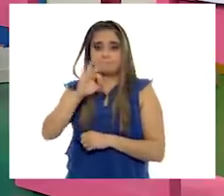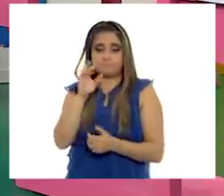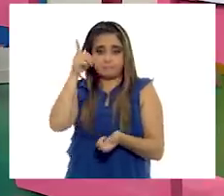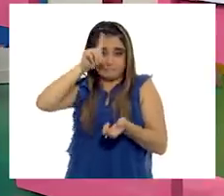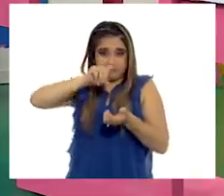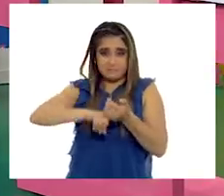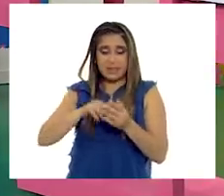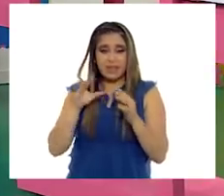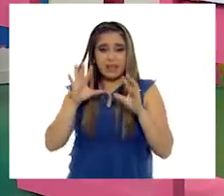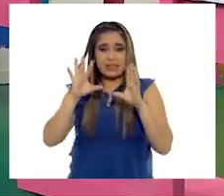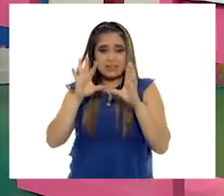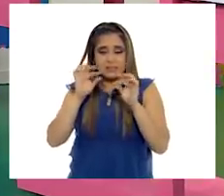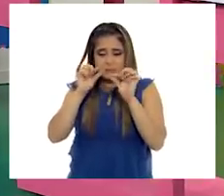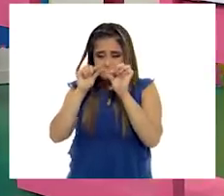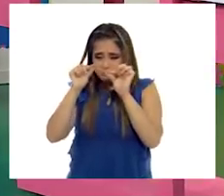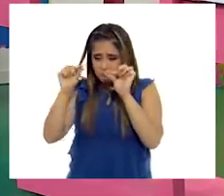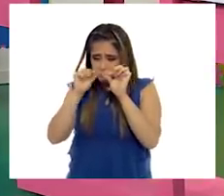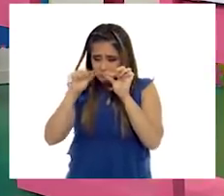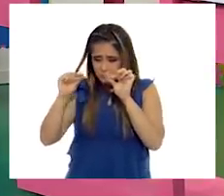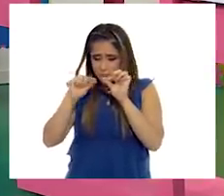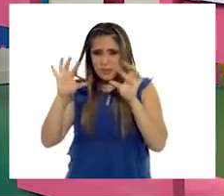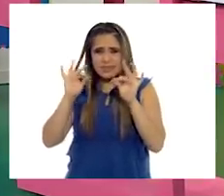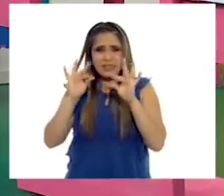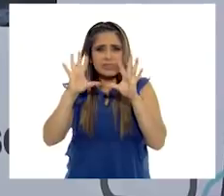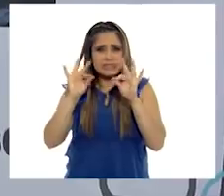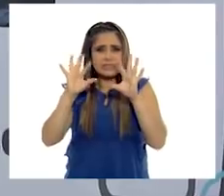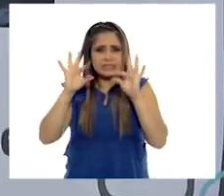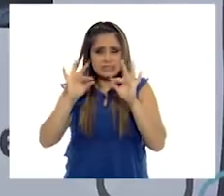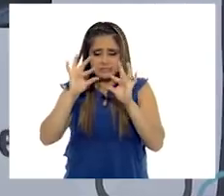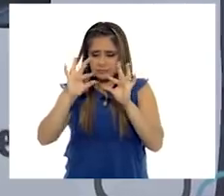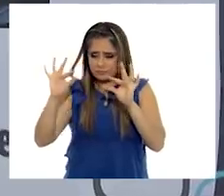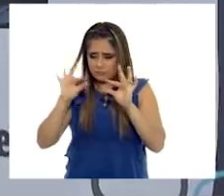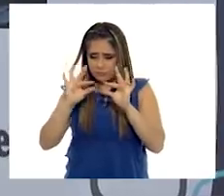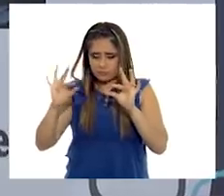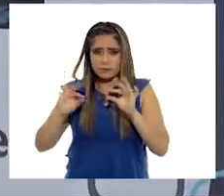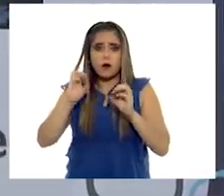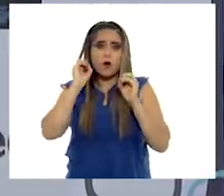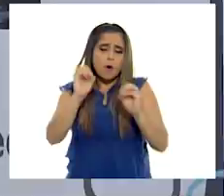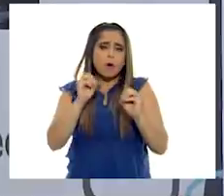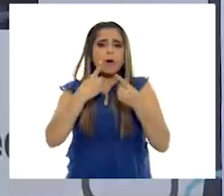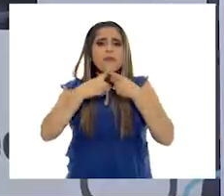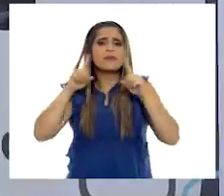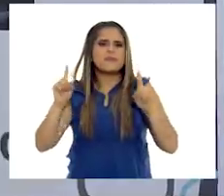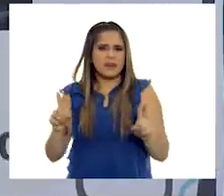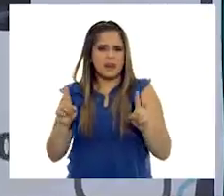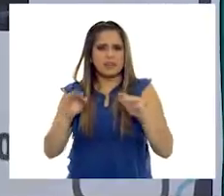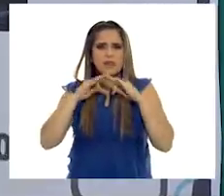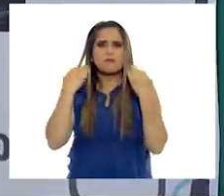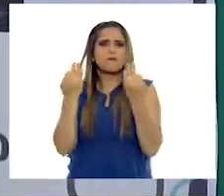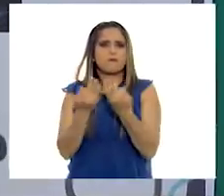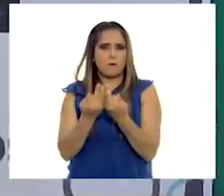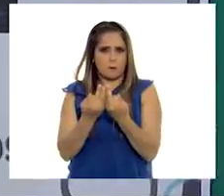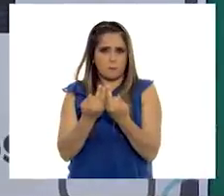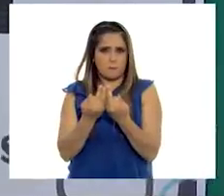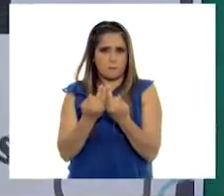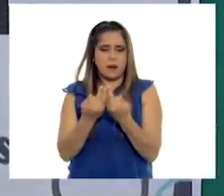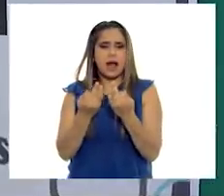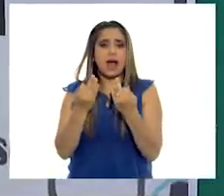acuerdas? Exacto. O podían ser de diferente, tenían forma o volumen